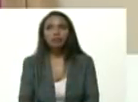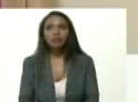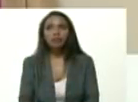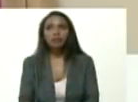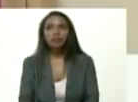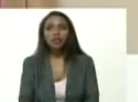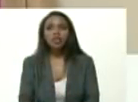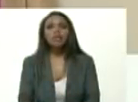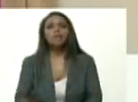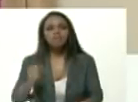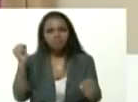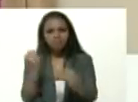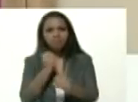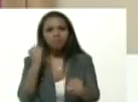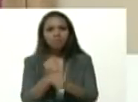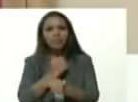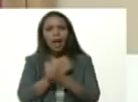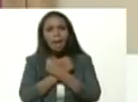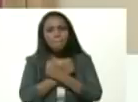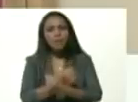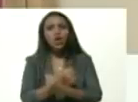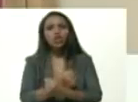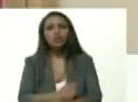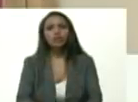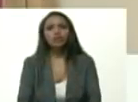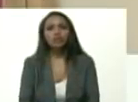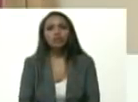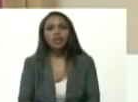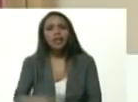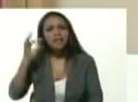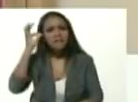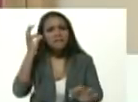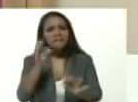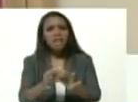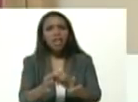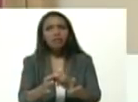con dedicación, con amor. La fe